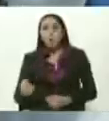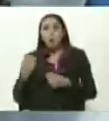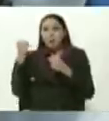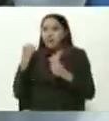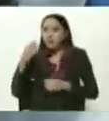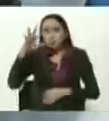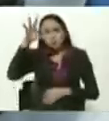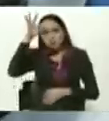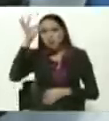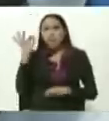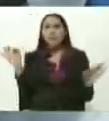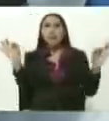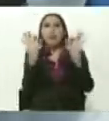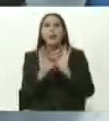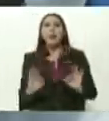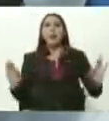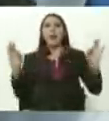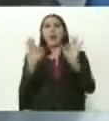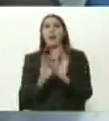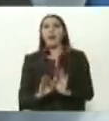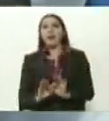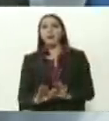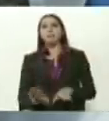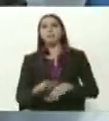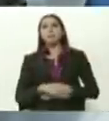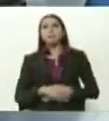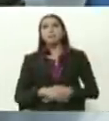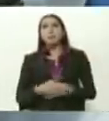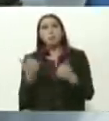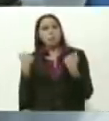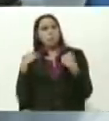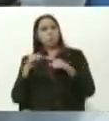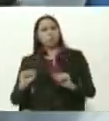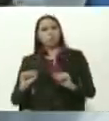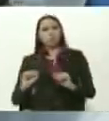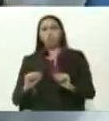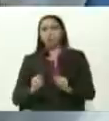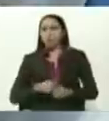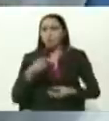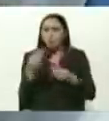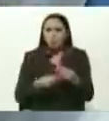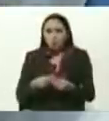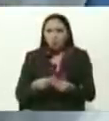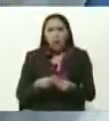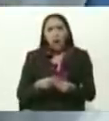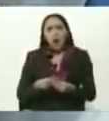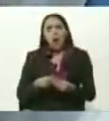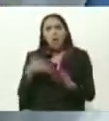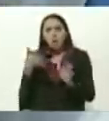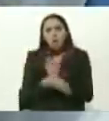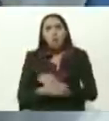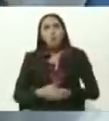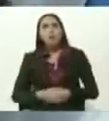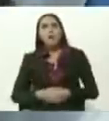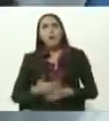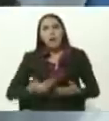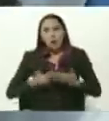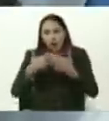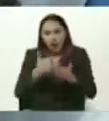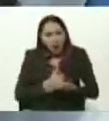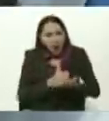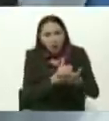nada, son iletrados del derecho, no han arriesgado un solo centímetro de su pellejo